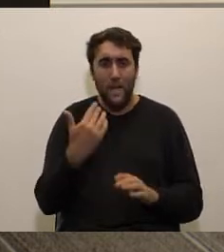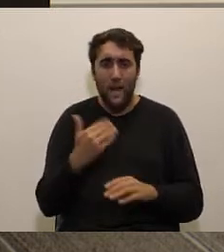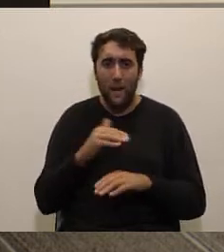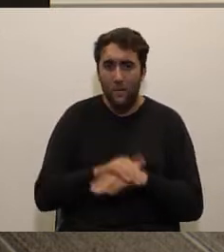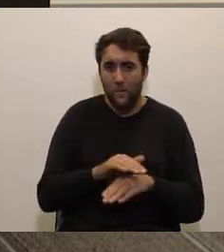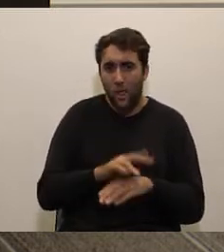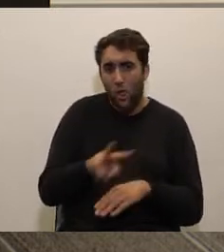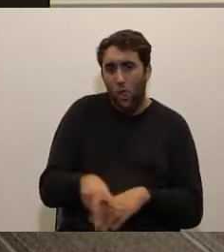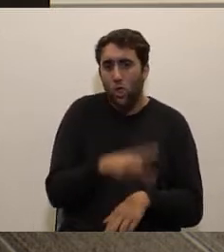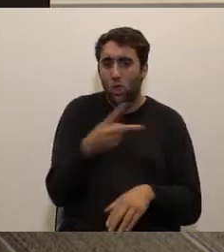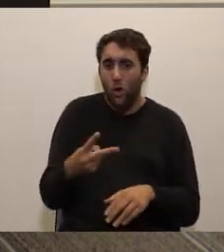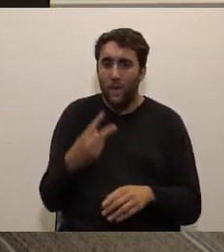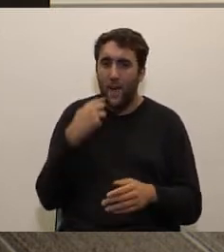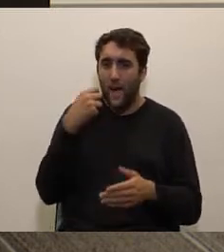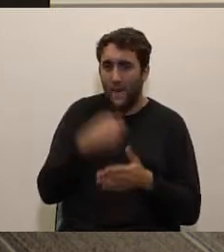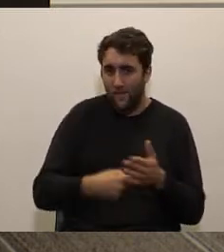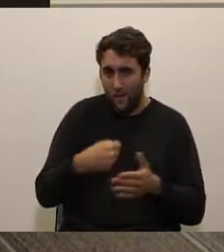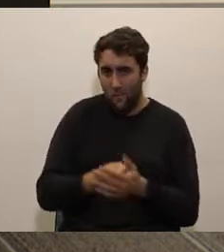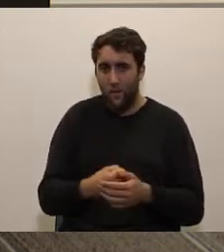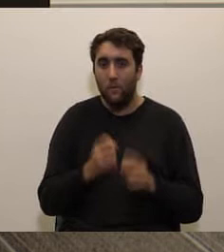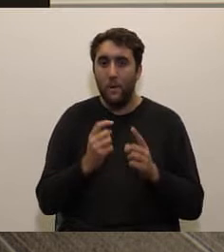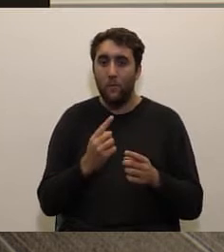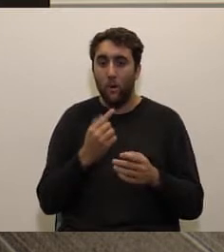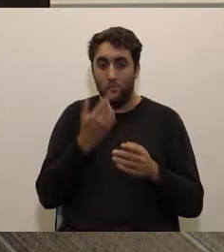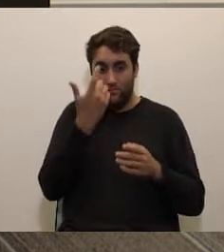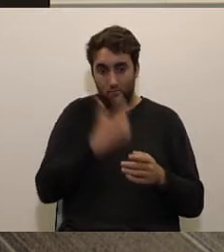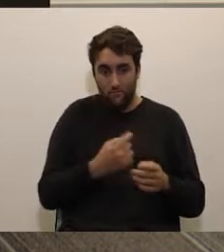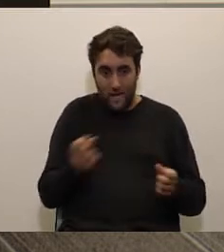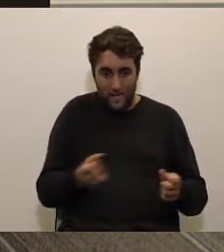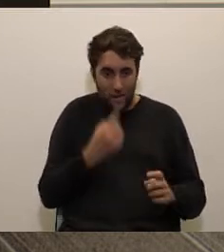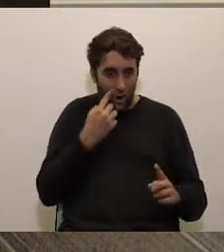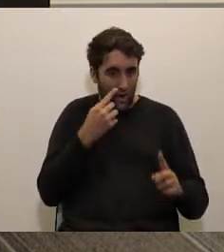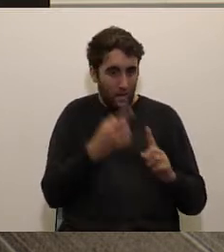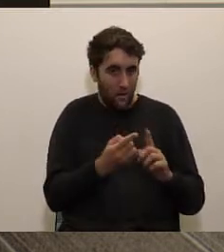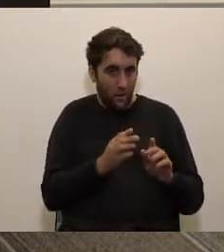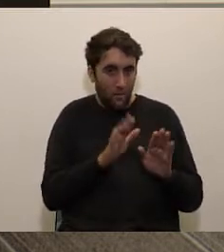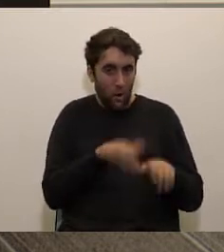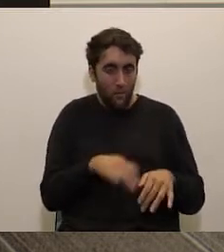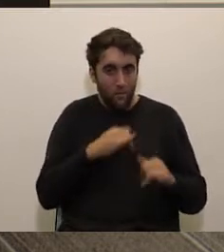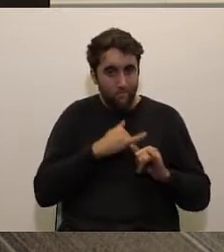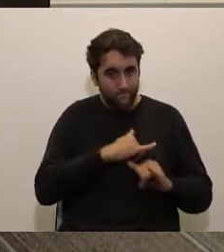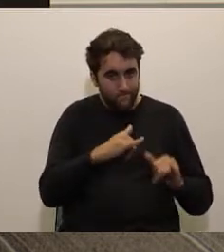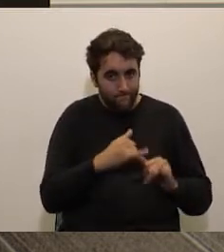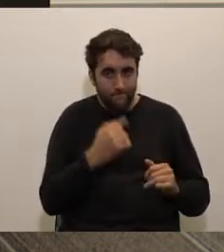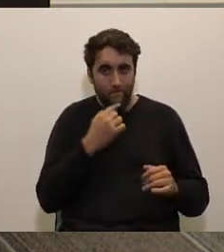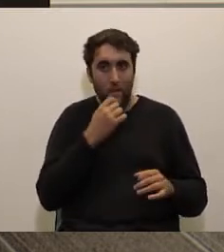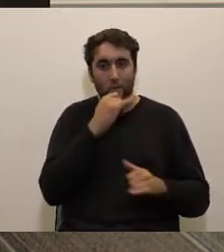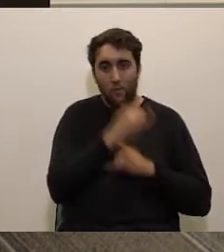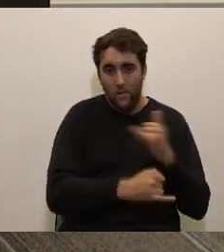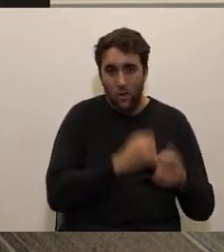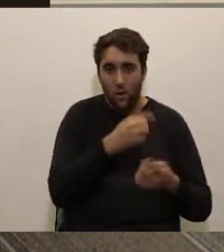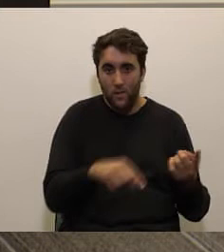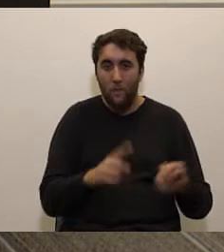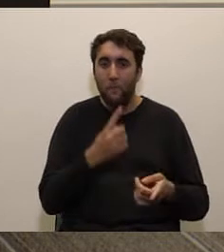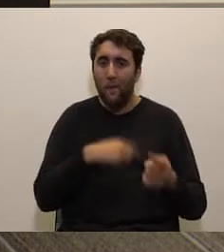como un doble activismo, ¿no? Que es el activismo de la causa propia o de las causas o de la divulgación del conocimiento y demás, y